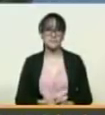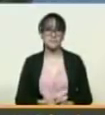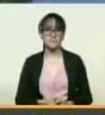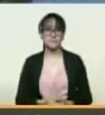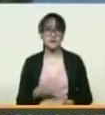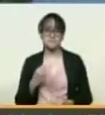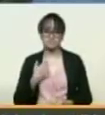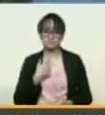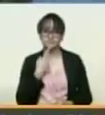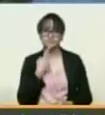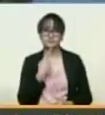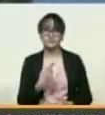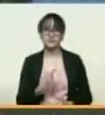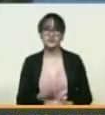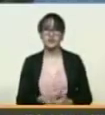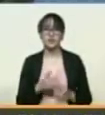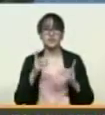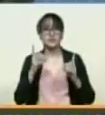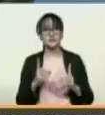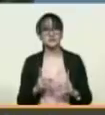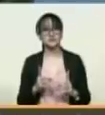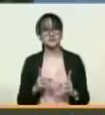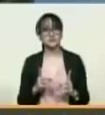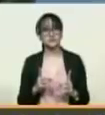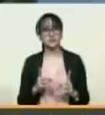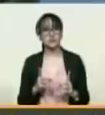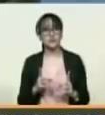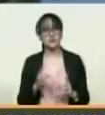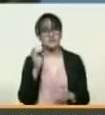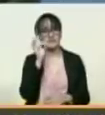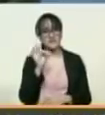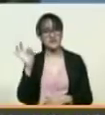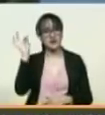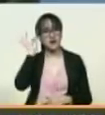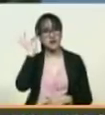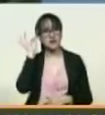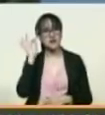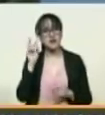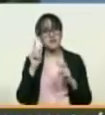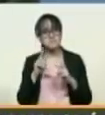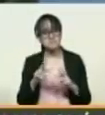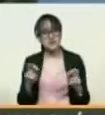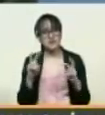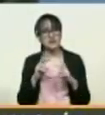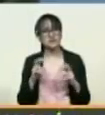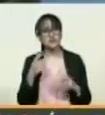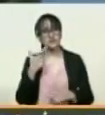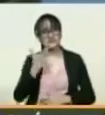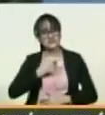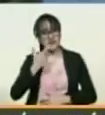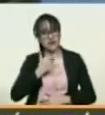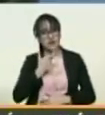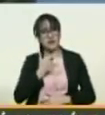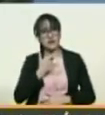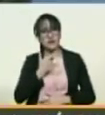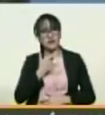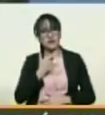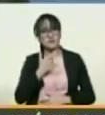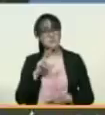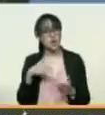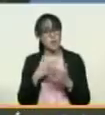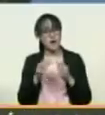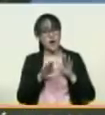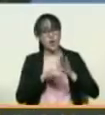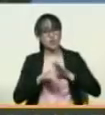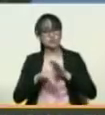asegurar es que las decisiones que está tomando la Fiscalía son investigaciones rigurosas y serias para combatir la corrupción